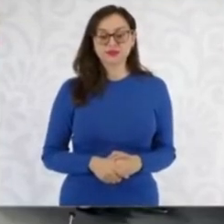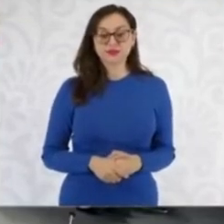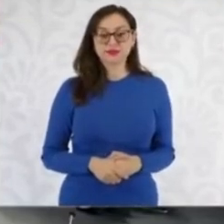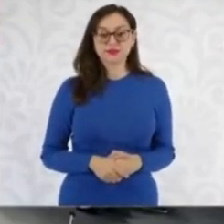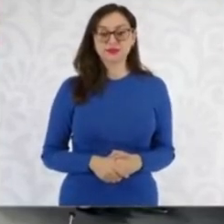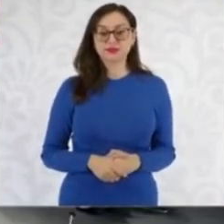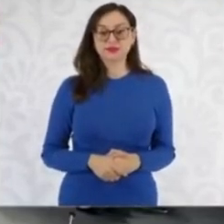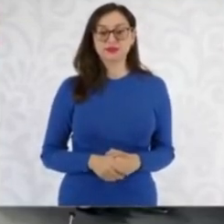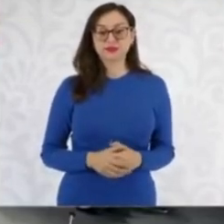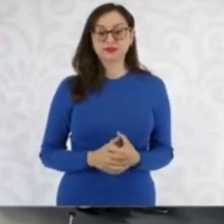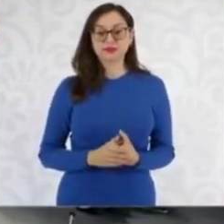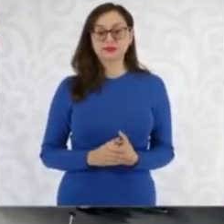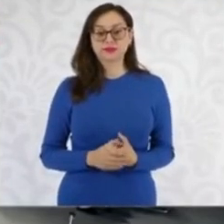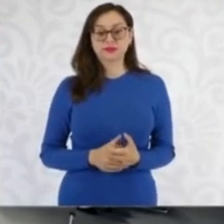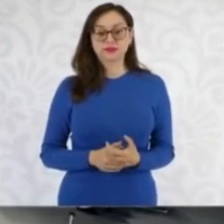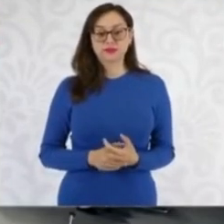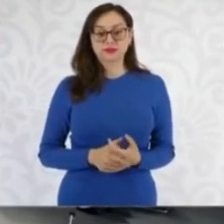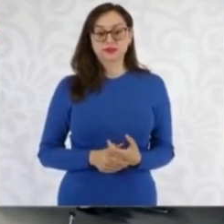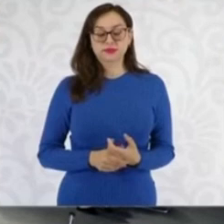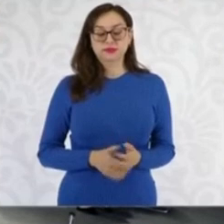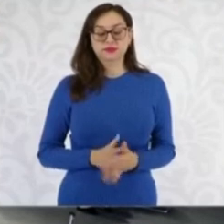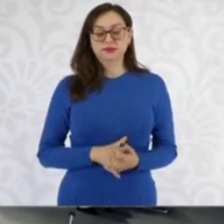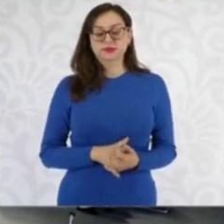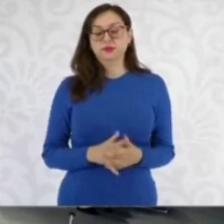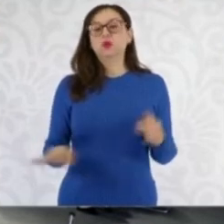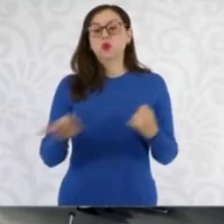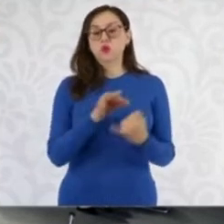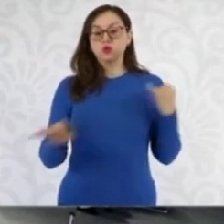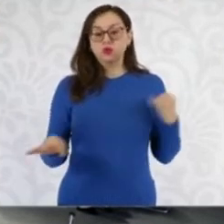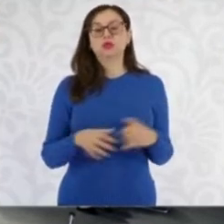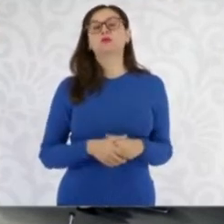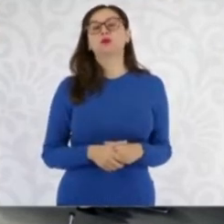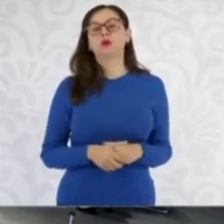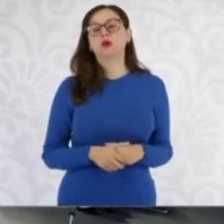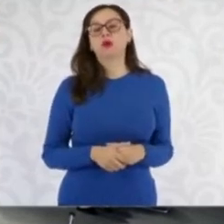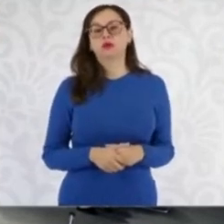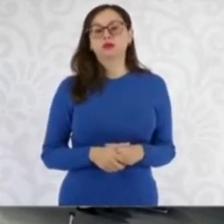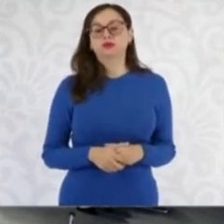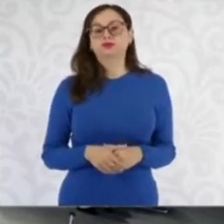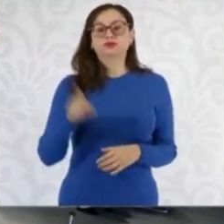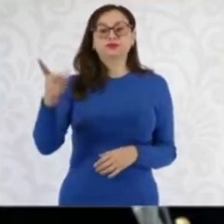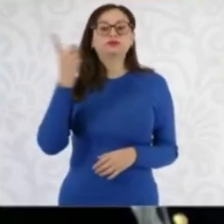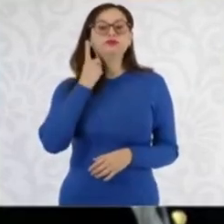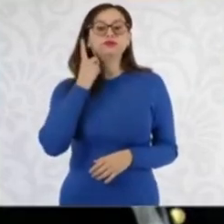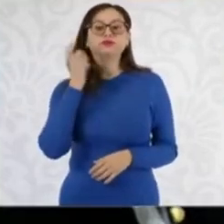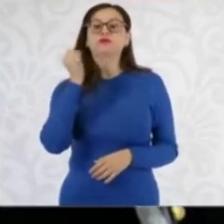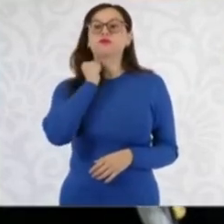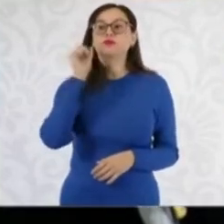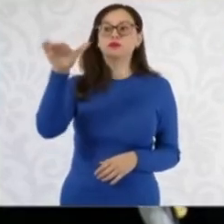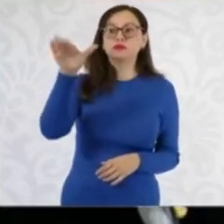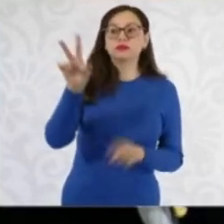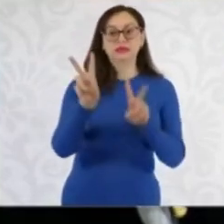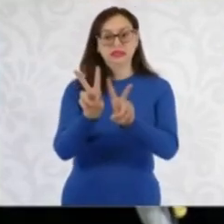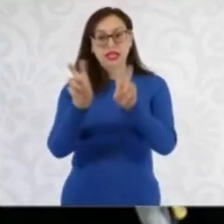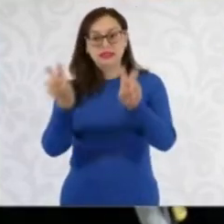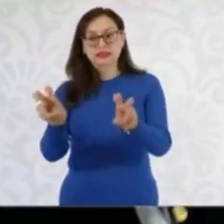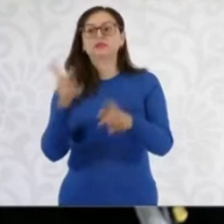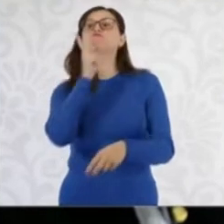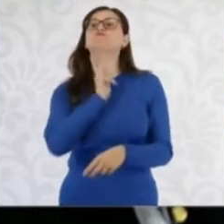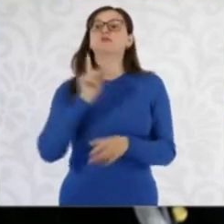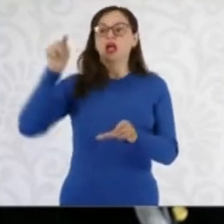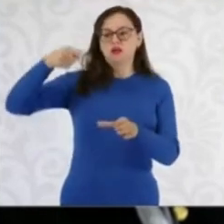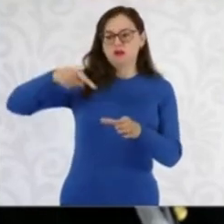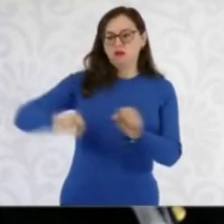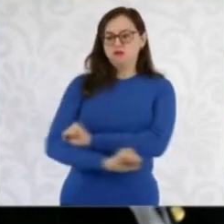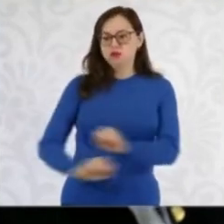un llamado usted a los legisladores para que estas iniciativas de reforma que tienen que ver con la prohibición del fracking, la prohibición de la